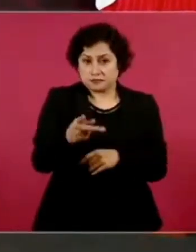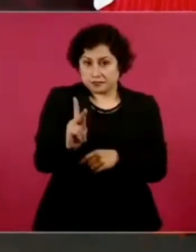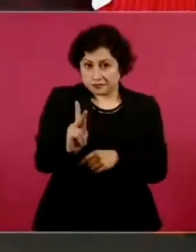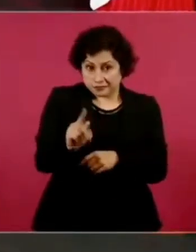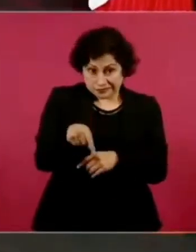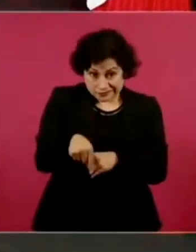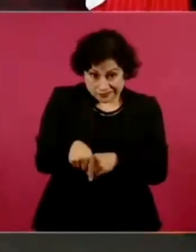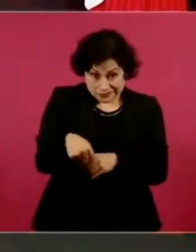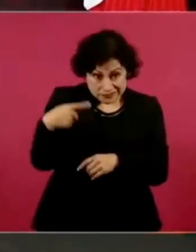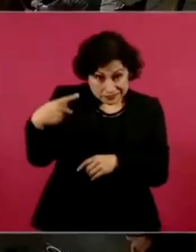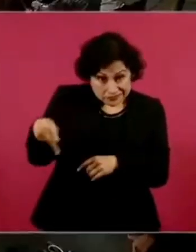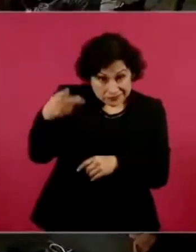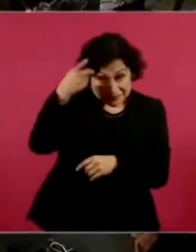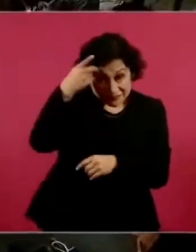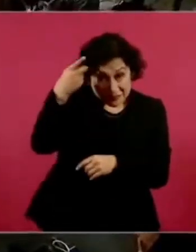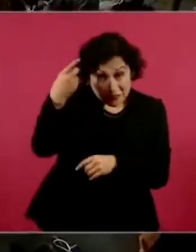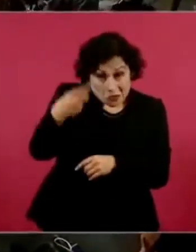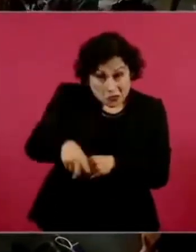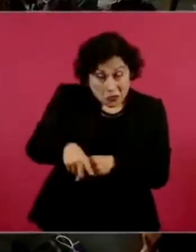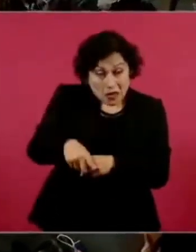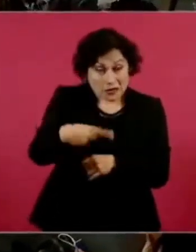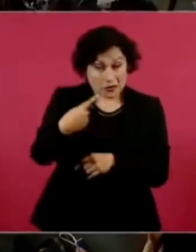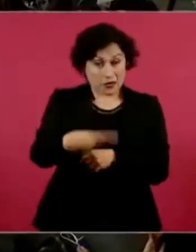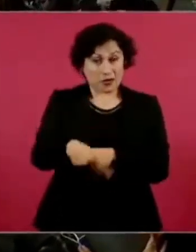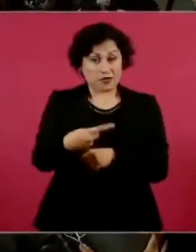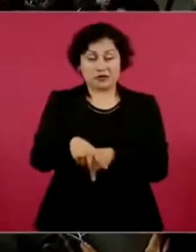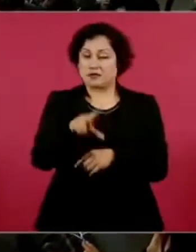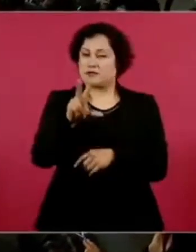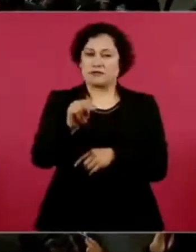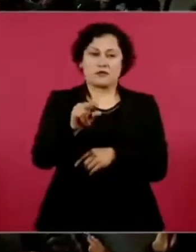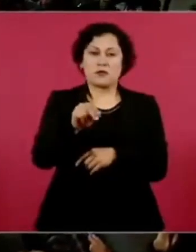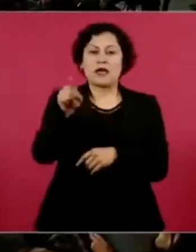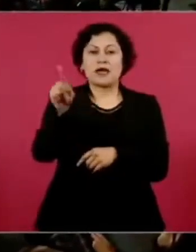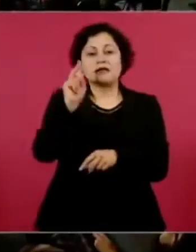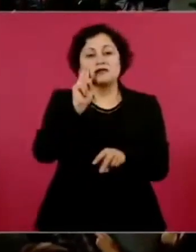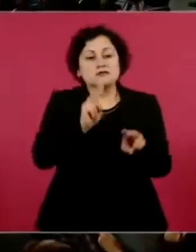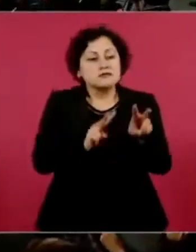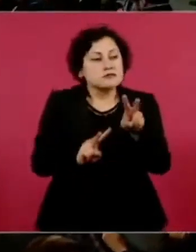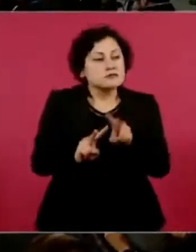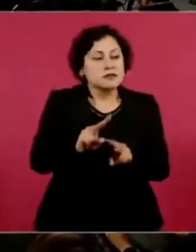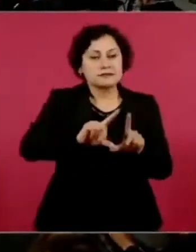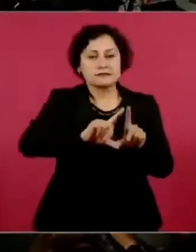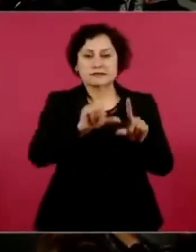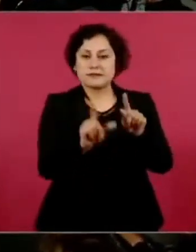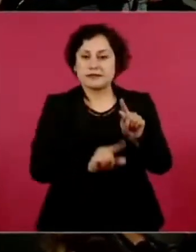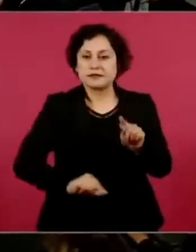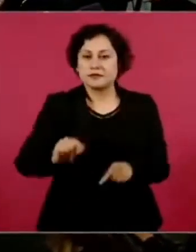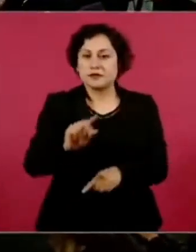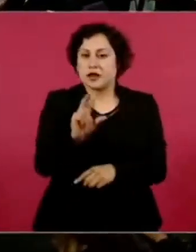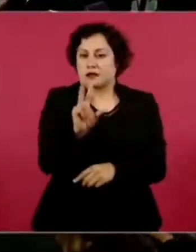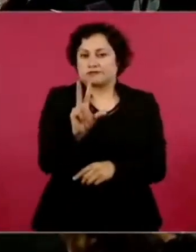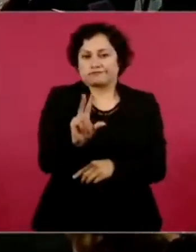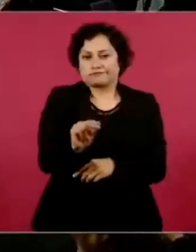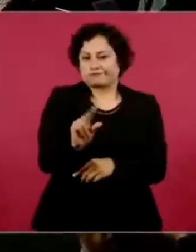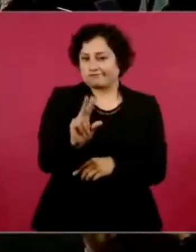nacionales. O sea, no tienen cobertura nacional los medios.